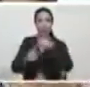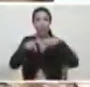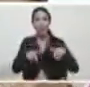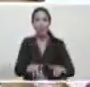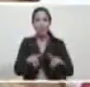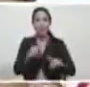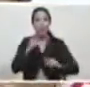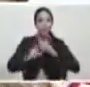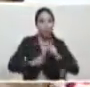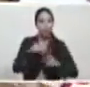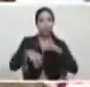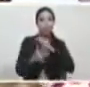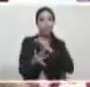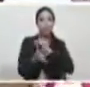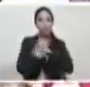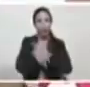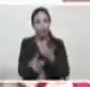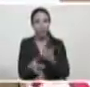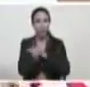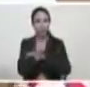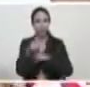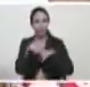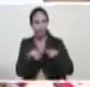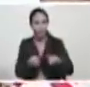con tecnología nacional.